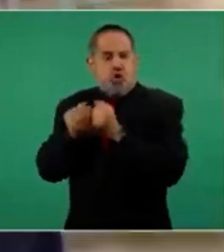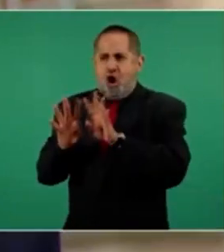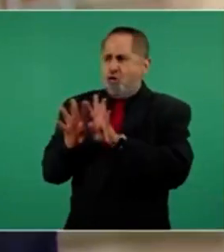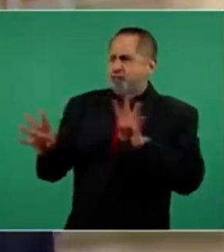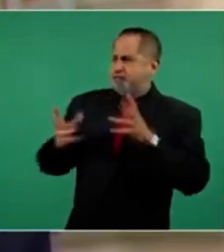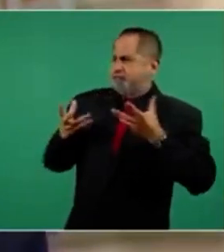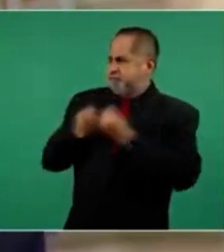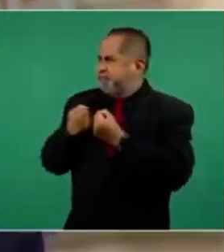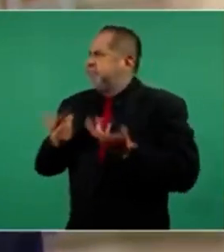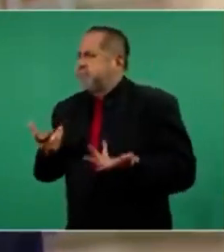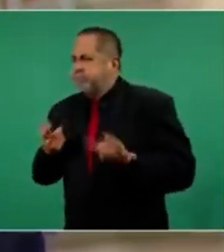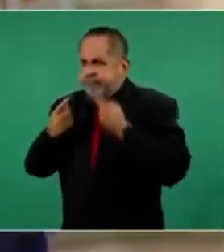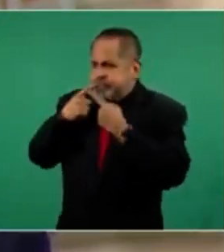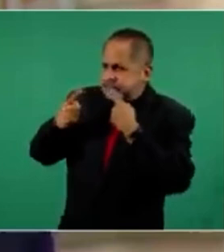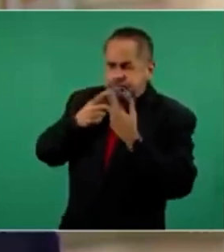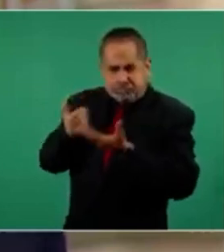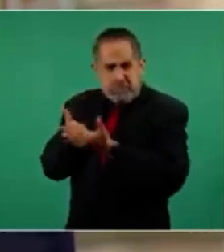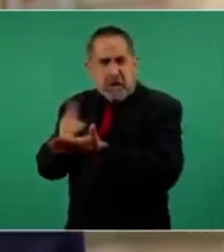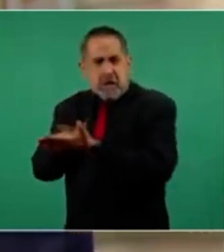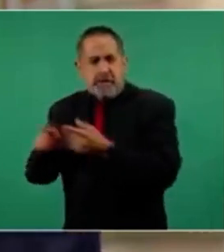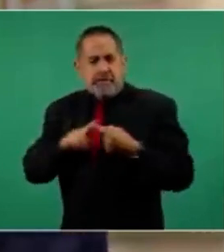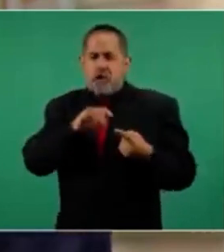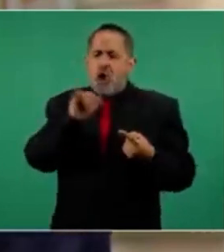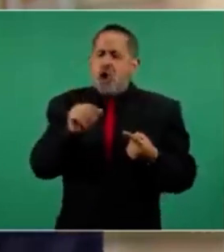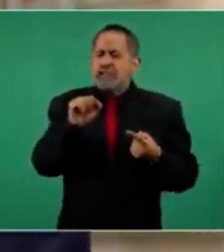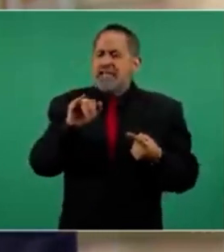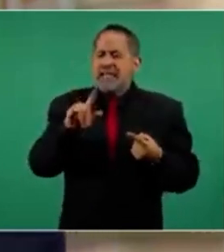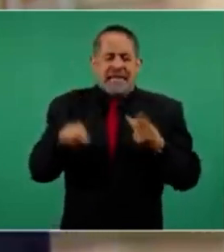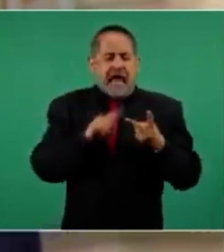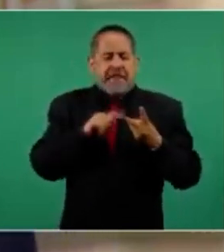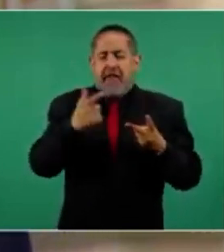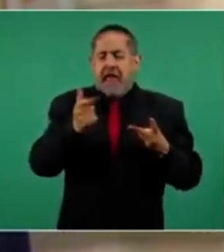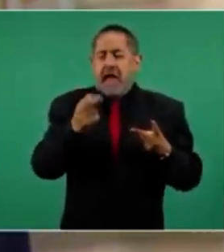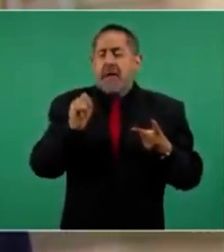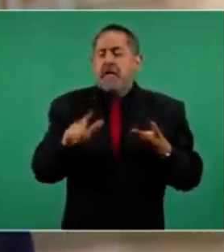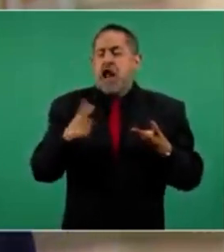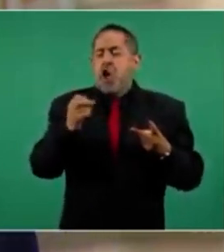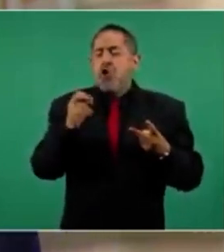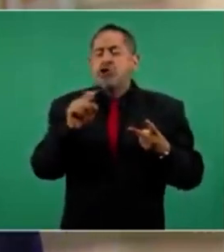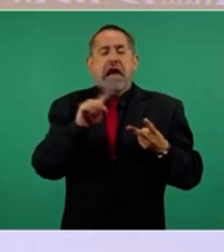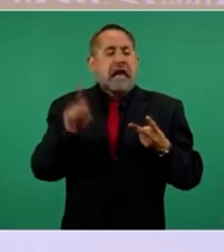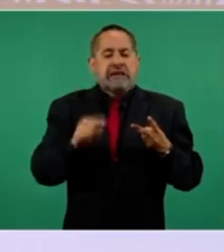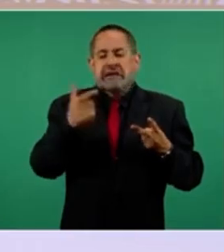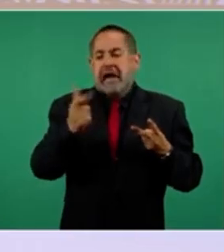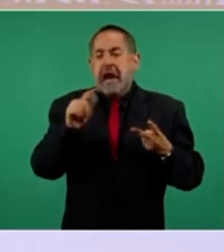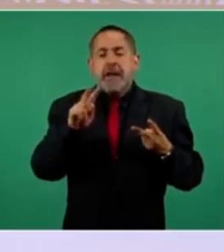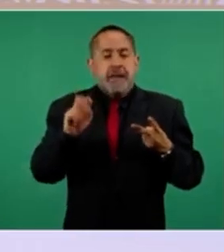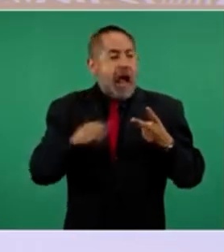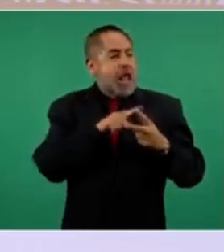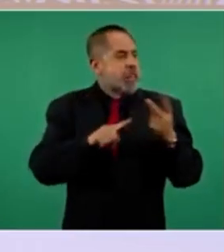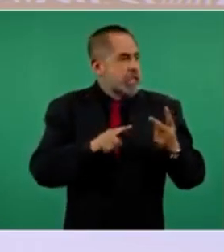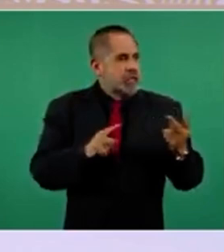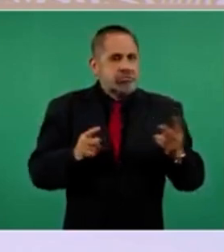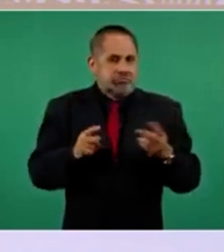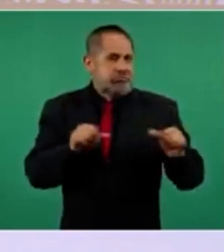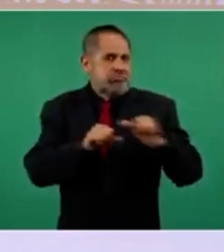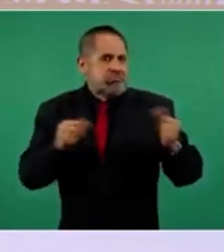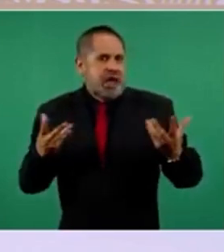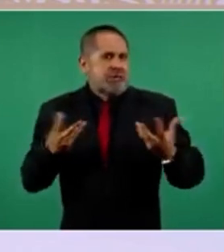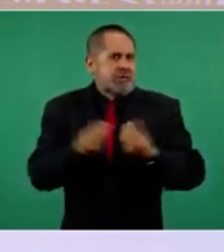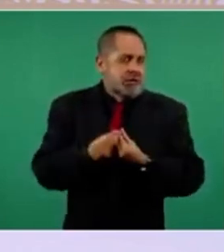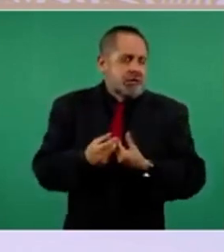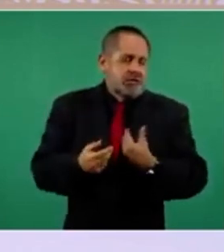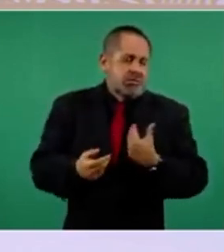sus principales jefes, José Inclán Risco y Gabriel González Galván. Queridas amigas y